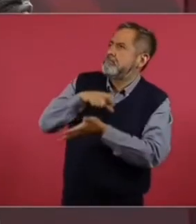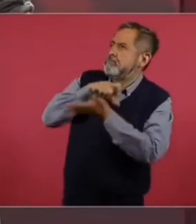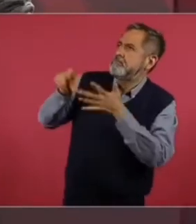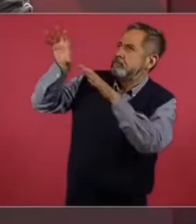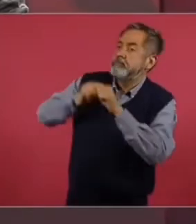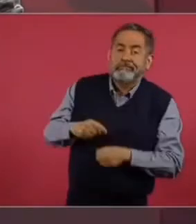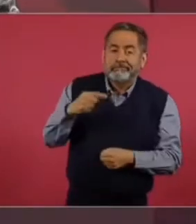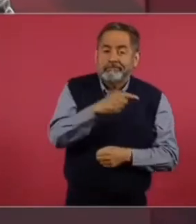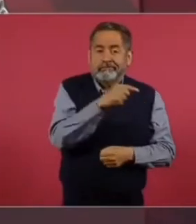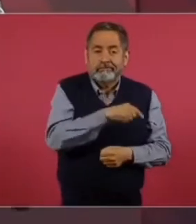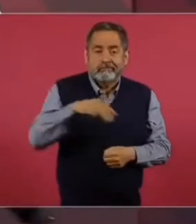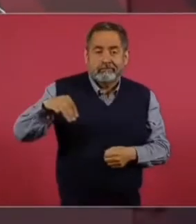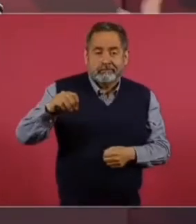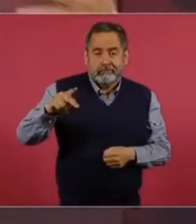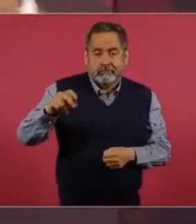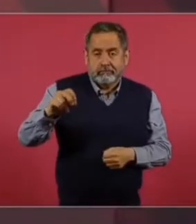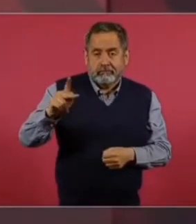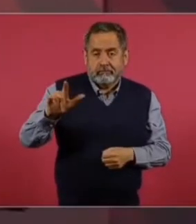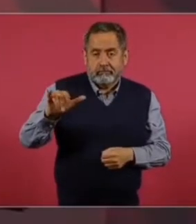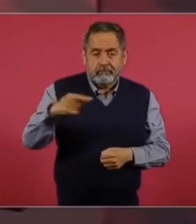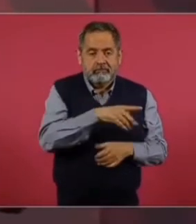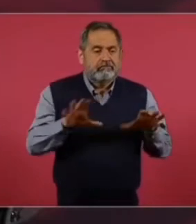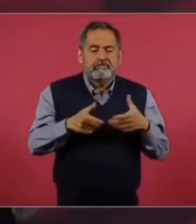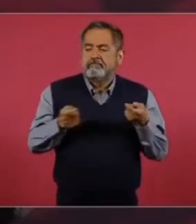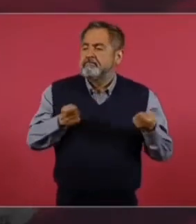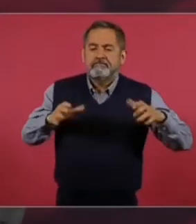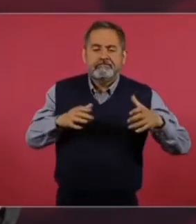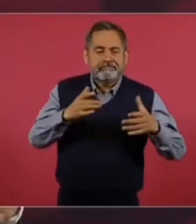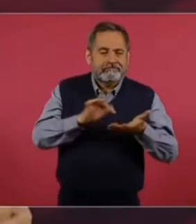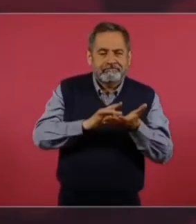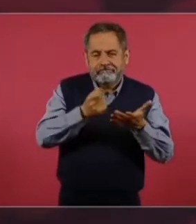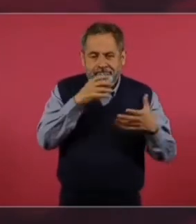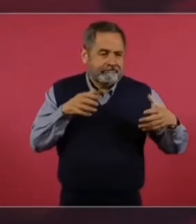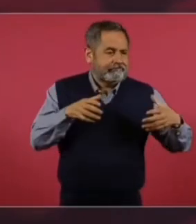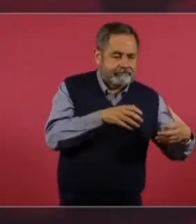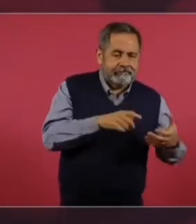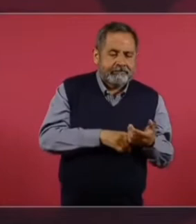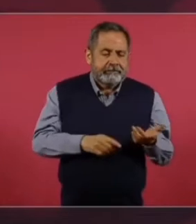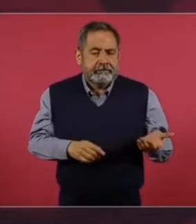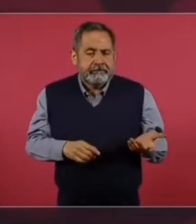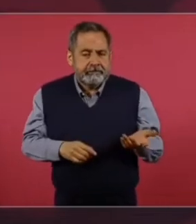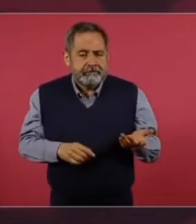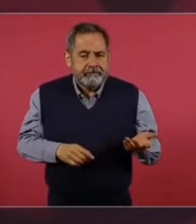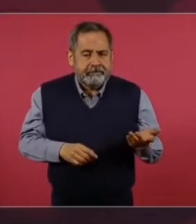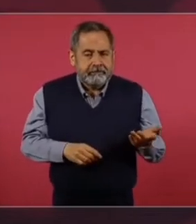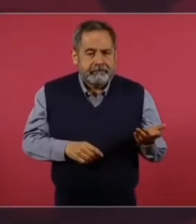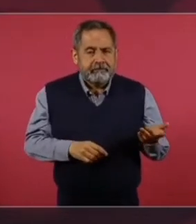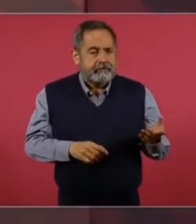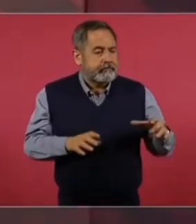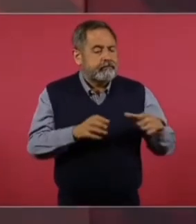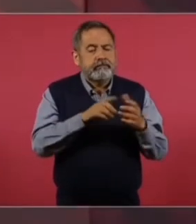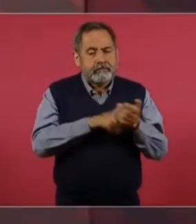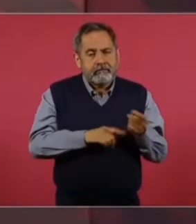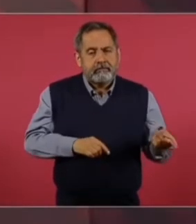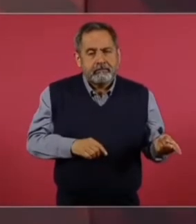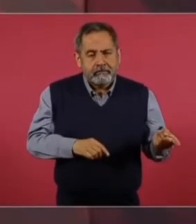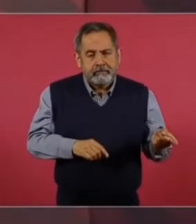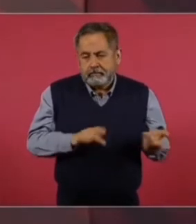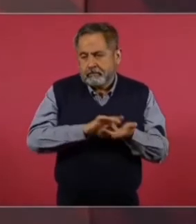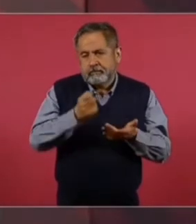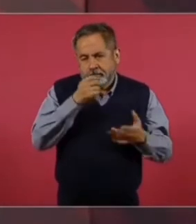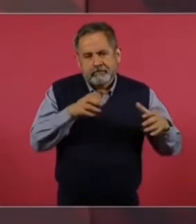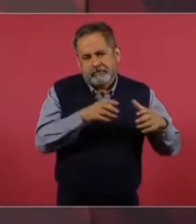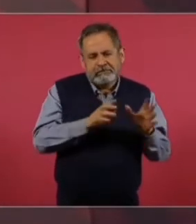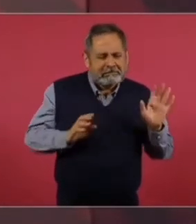monopolio. Tenían el control de la compra de los medicamentos